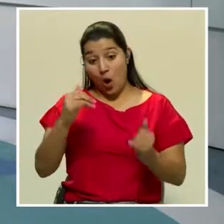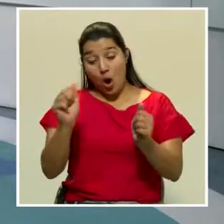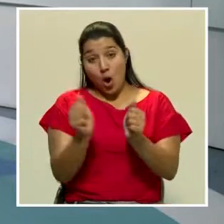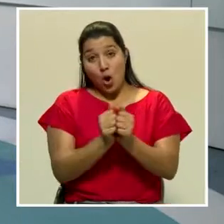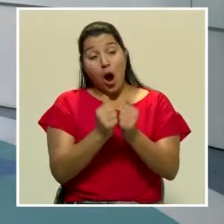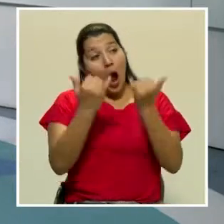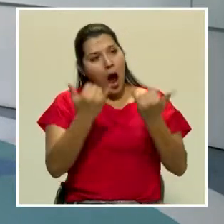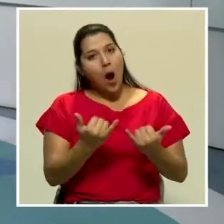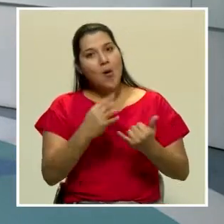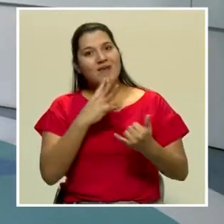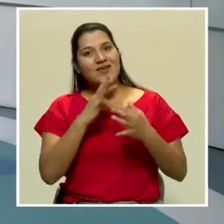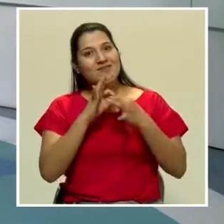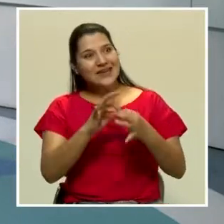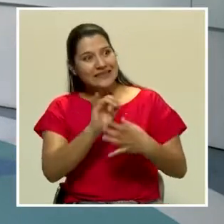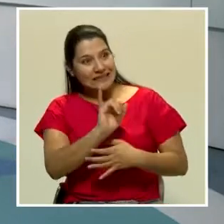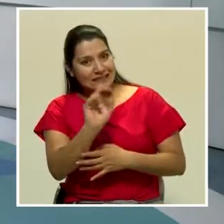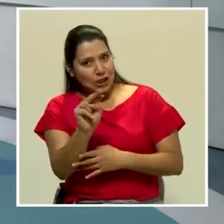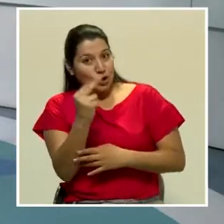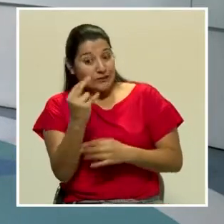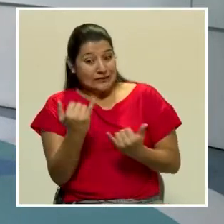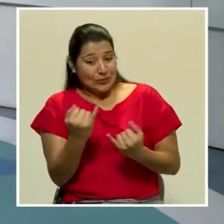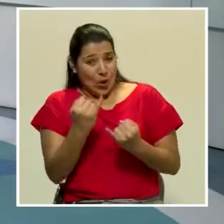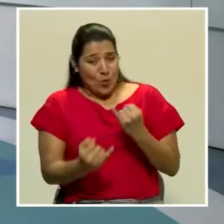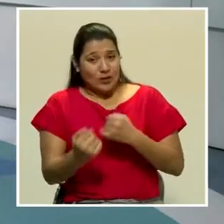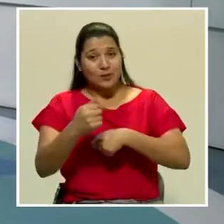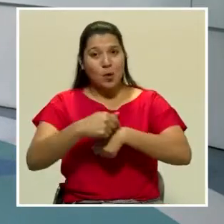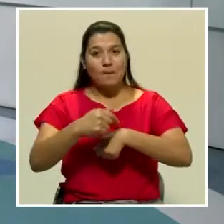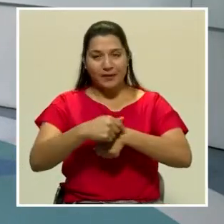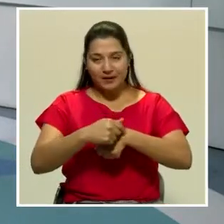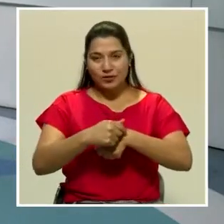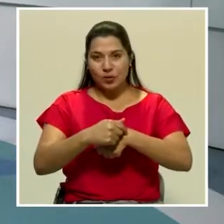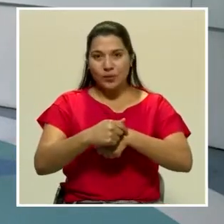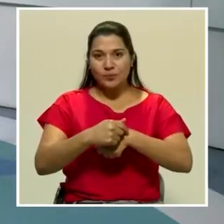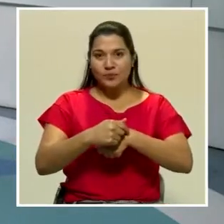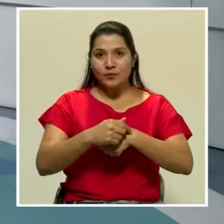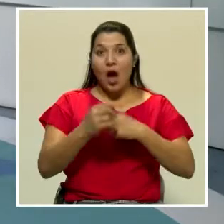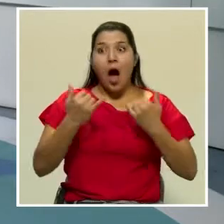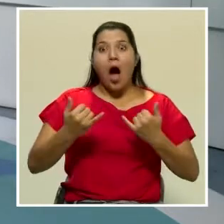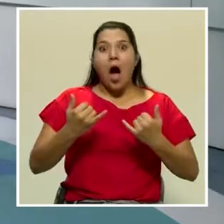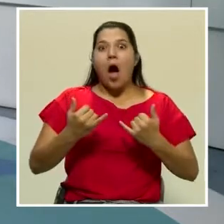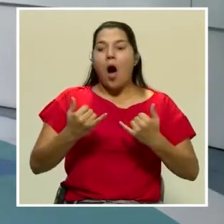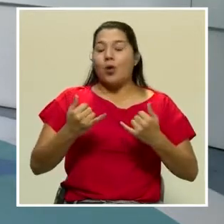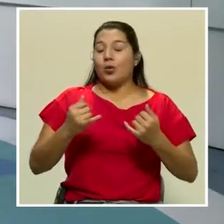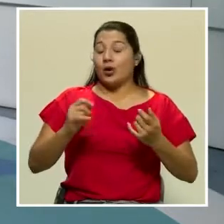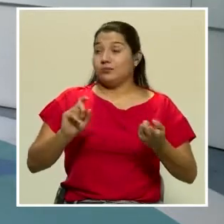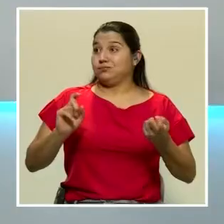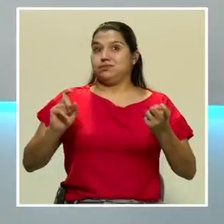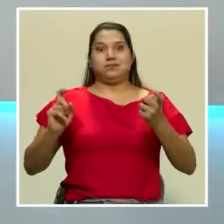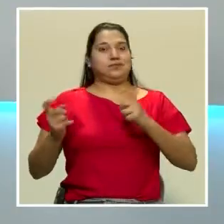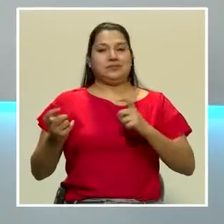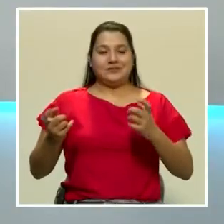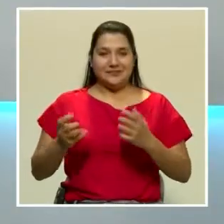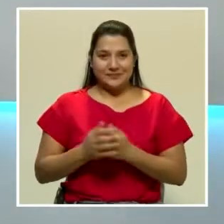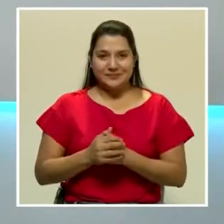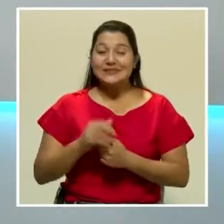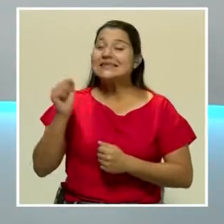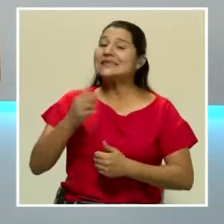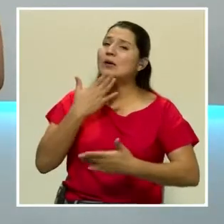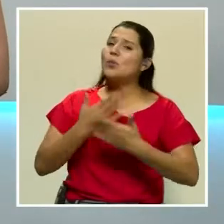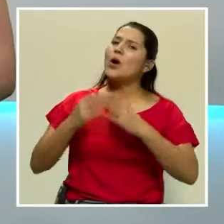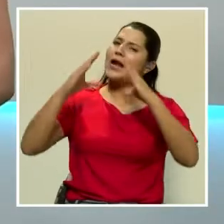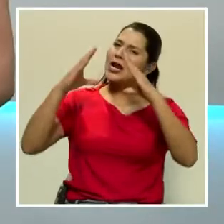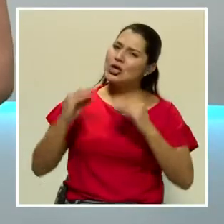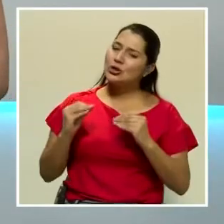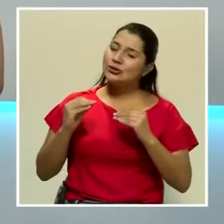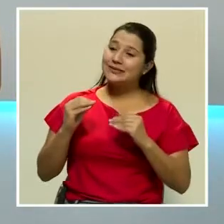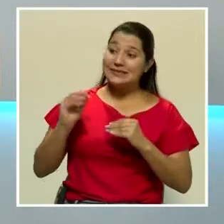comentar esta noticia de último momento. Se le heló la sangre a medio país. Así es, don Ernesto, buenas noches. Una noticia